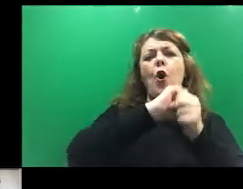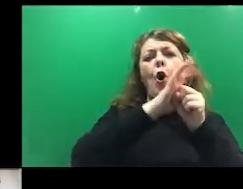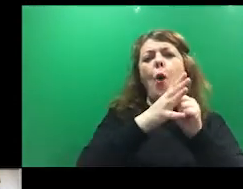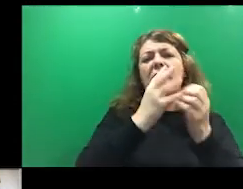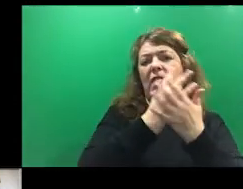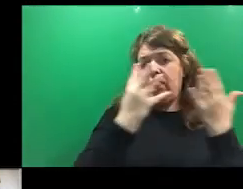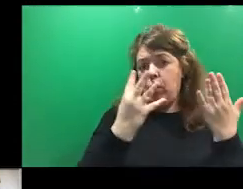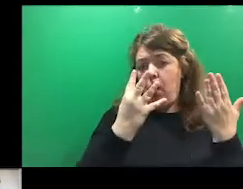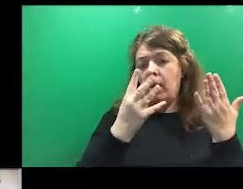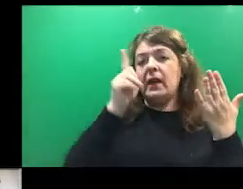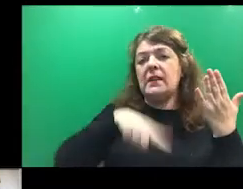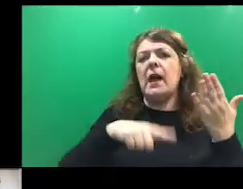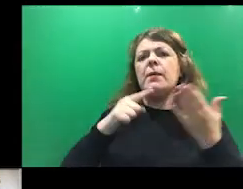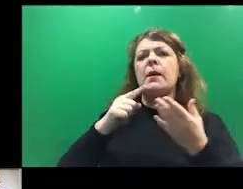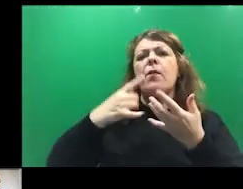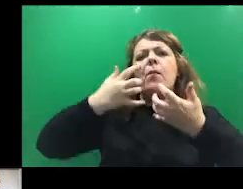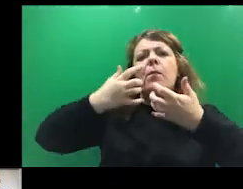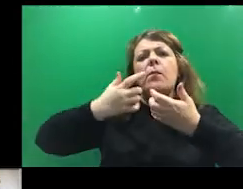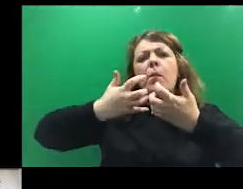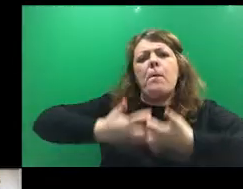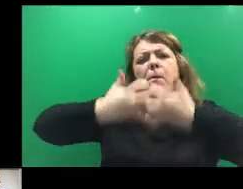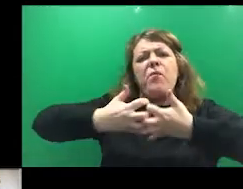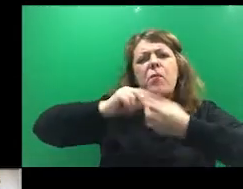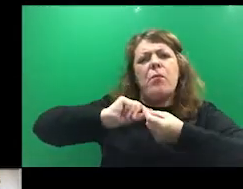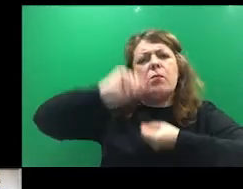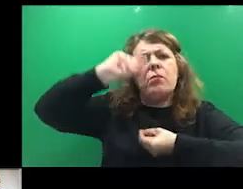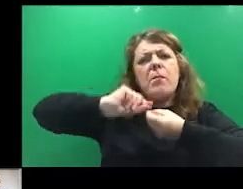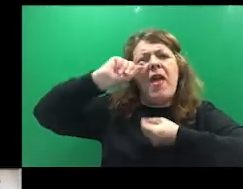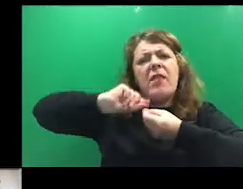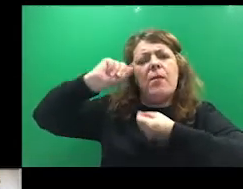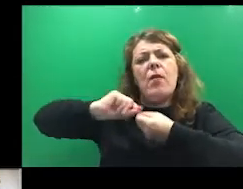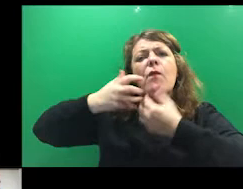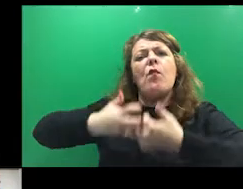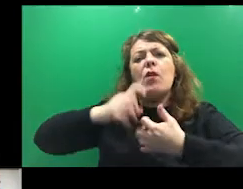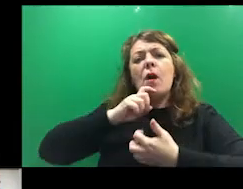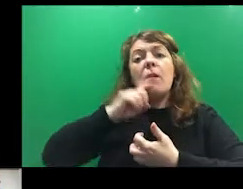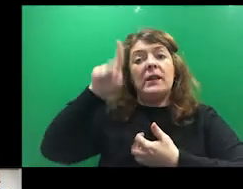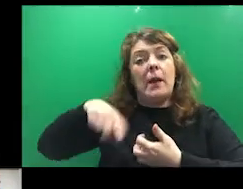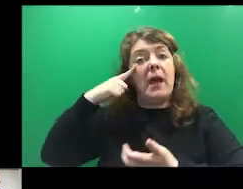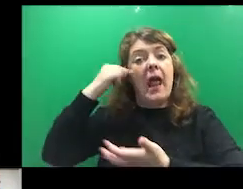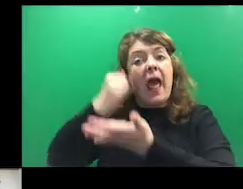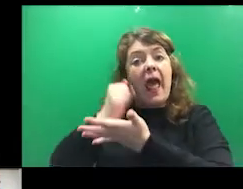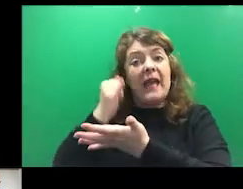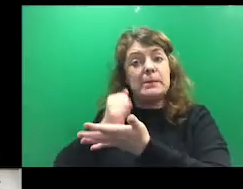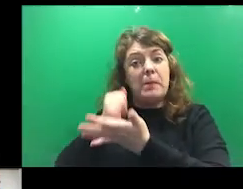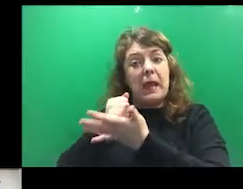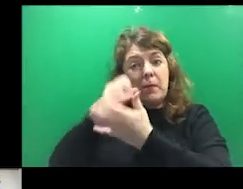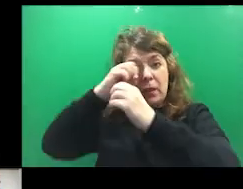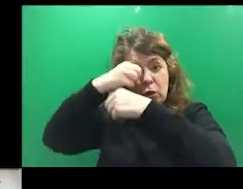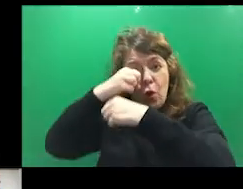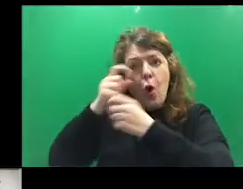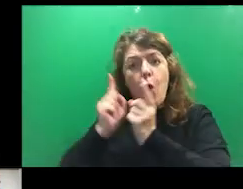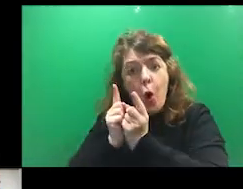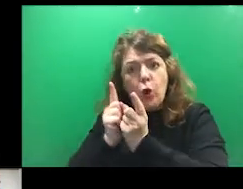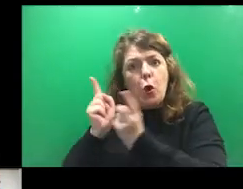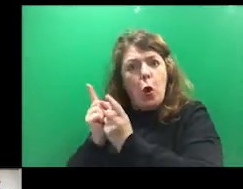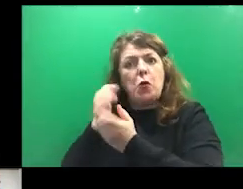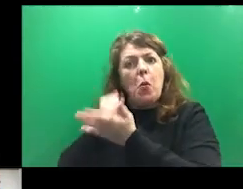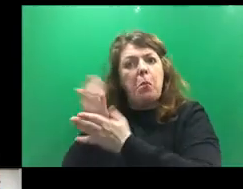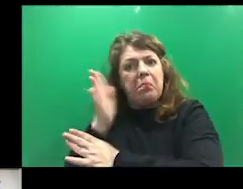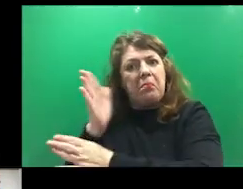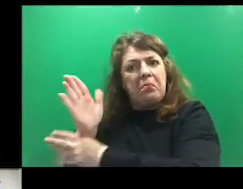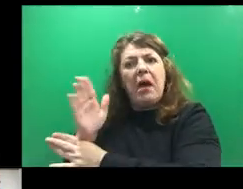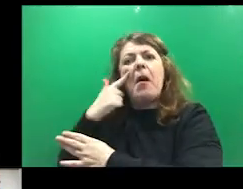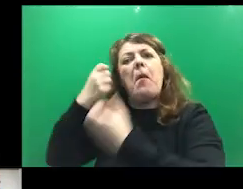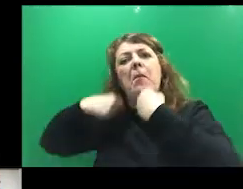la COVID-19, de cómo funcionan los medidores y vamos a hacer dos experimentos cortos para verlo en